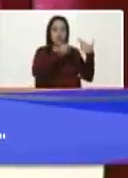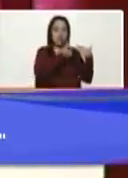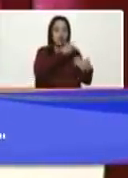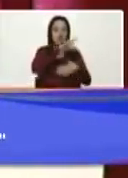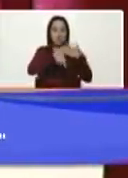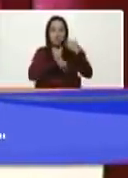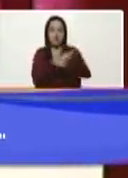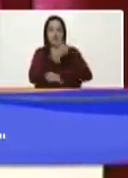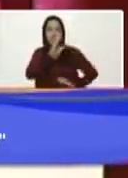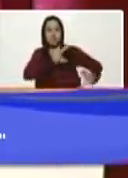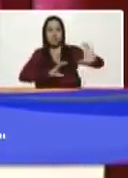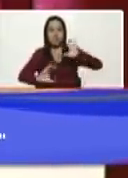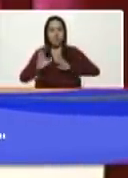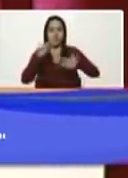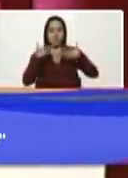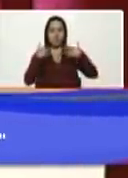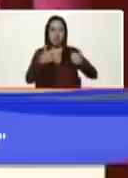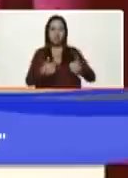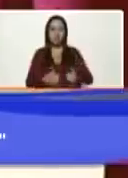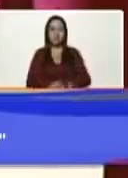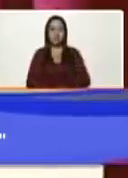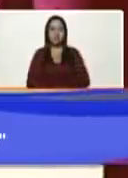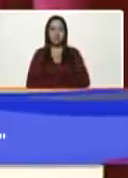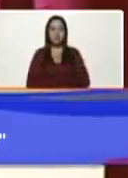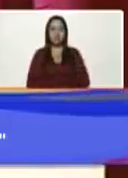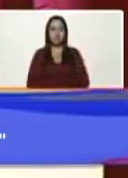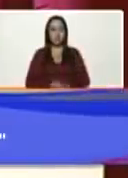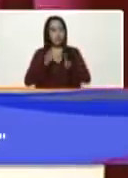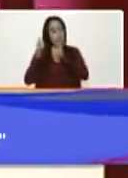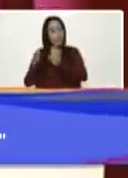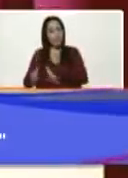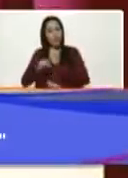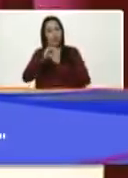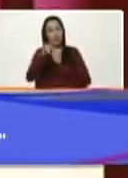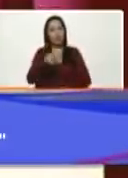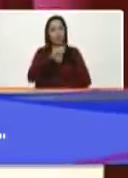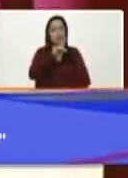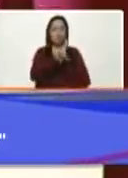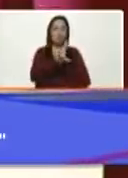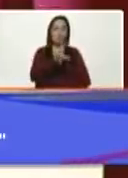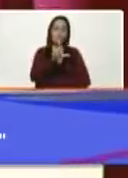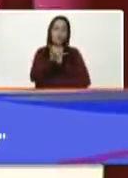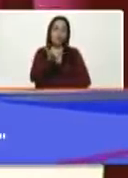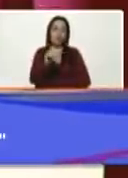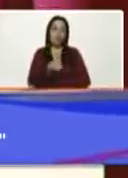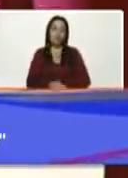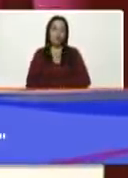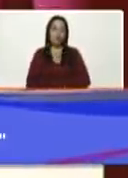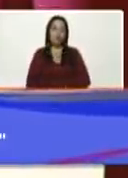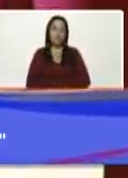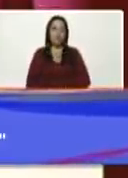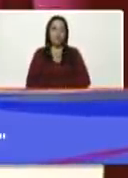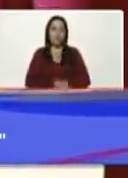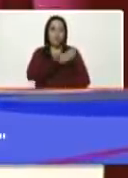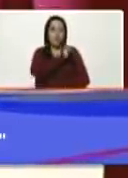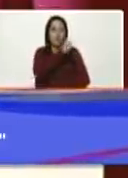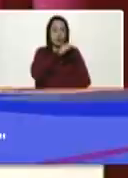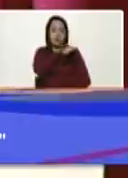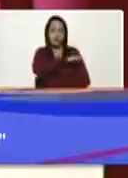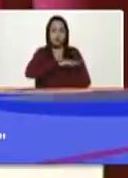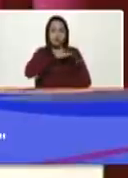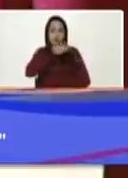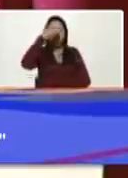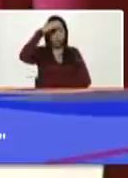las Ciencias de la Salud. Julio César García, jefe de las misiones cubanas en Venezuela y